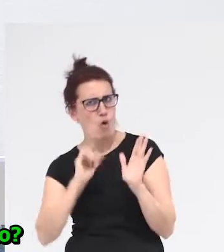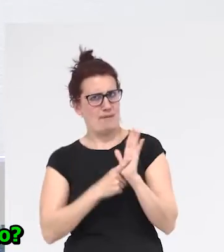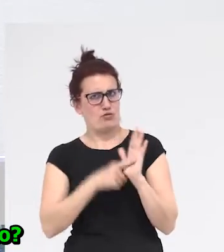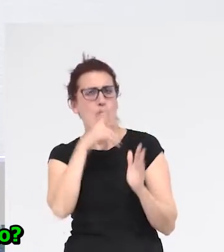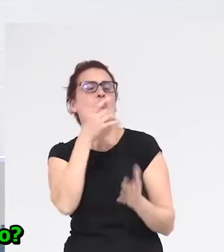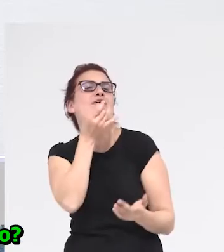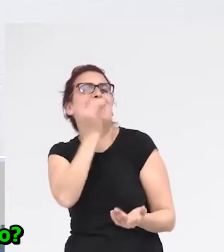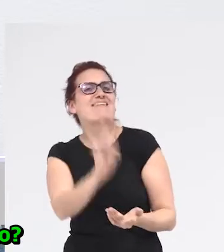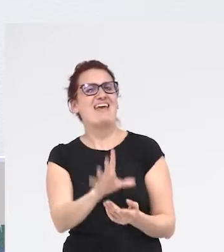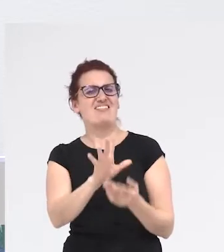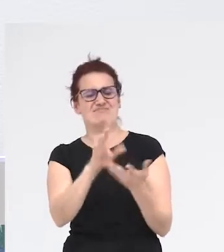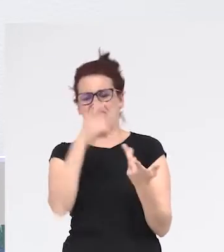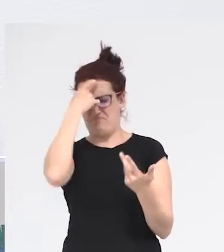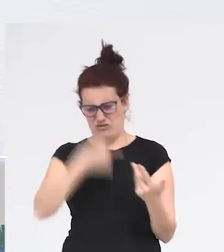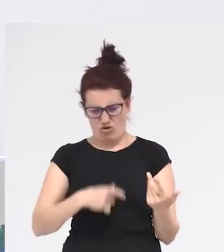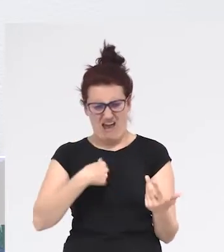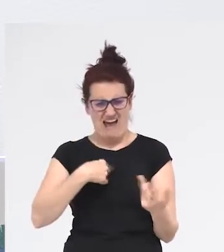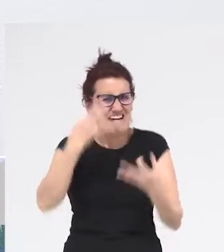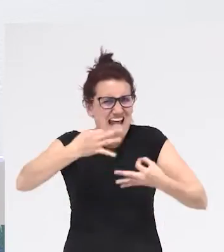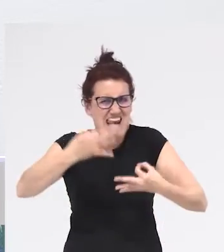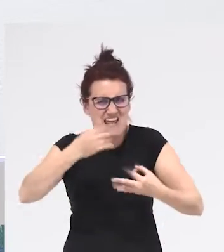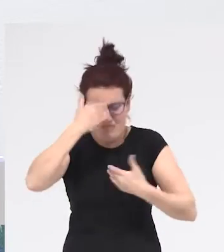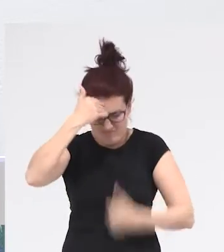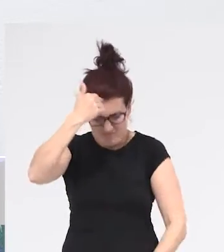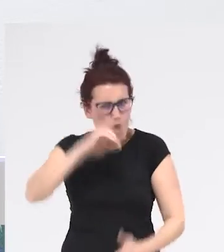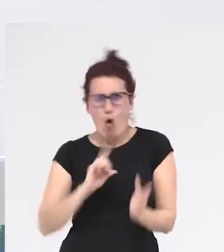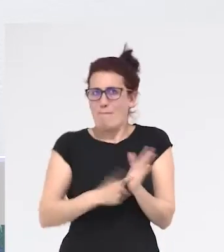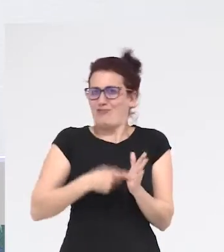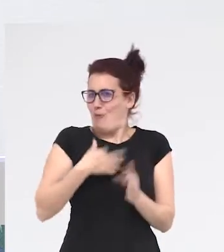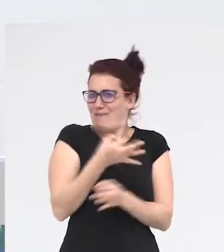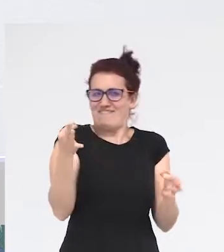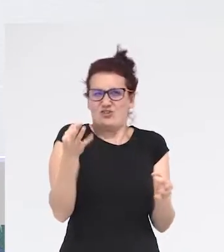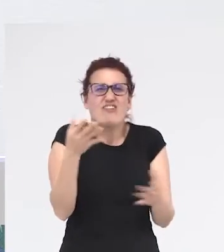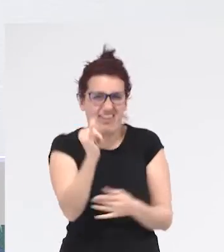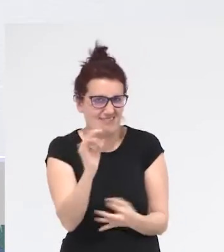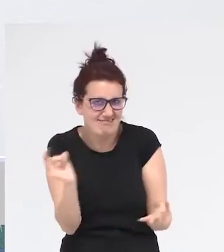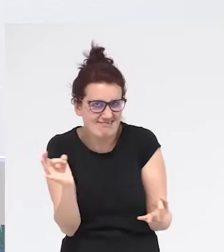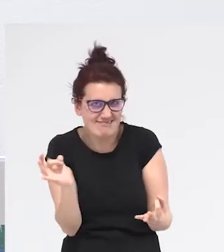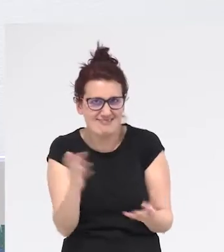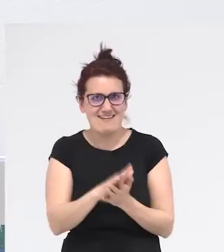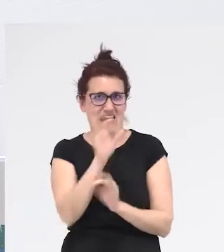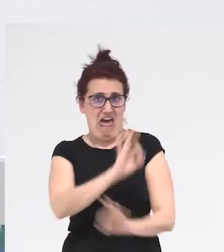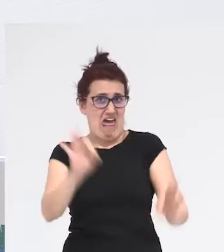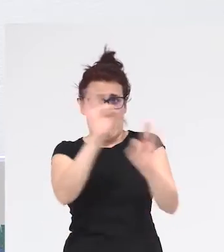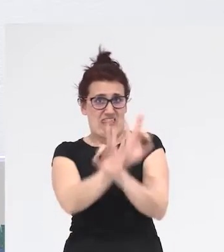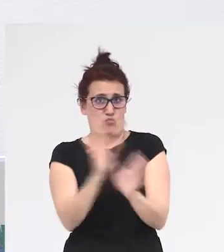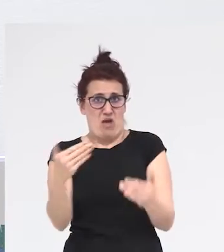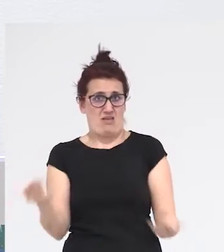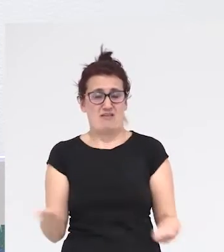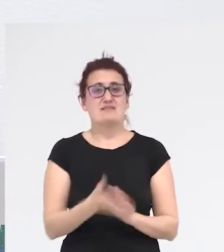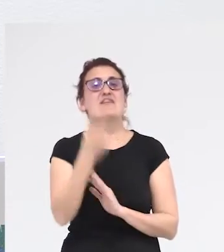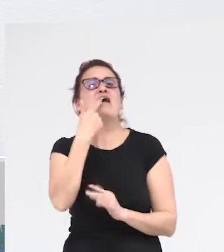es del todo completo? O sea, ¿quién forma un todo así completo y cerrado, ¿no? Nadie. Y